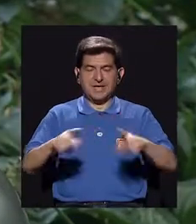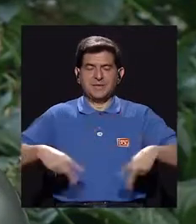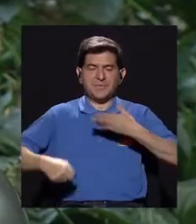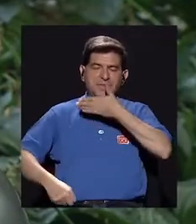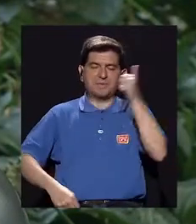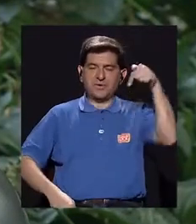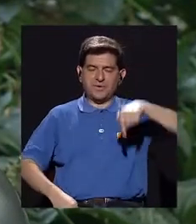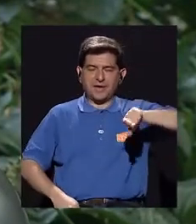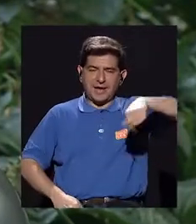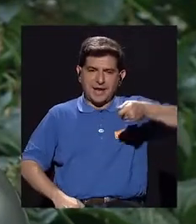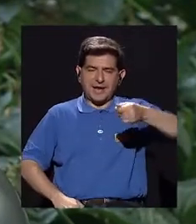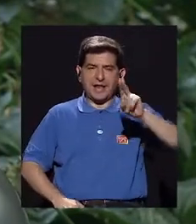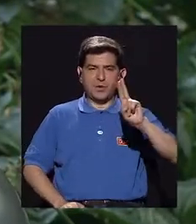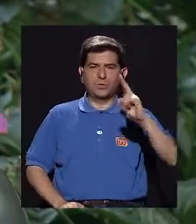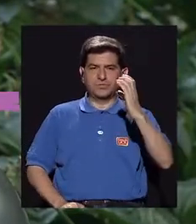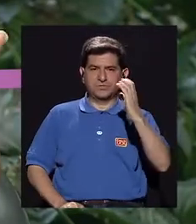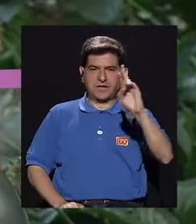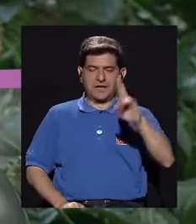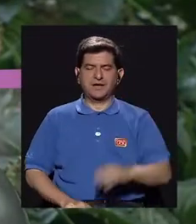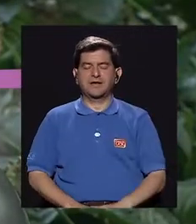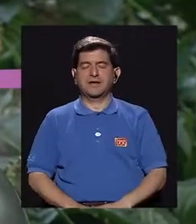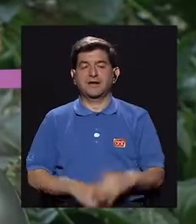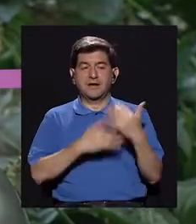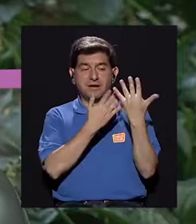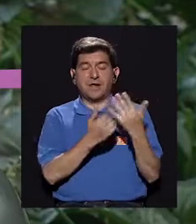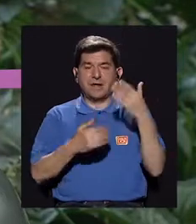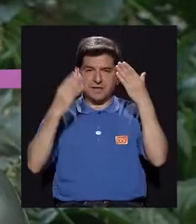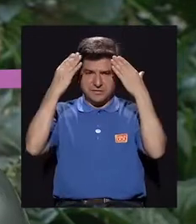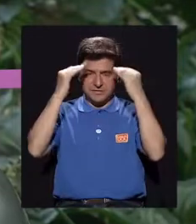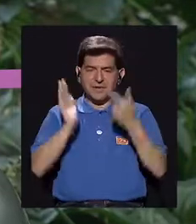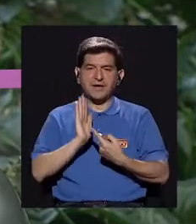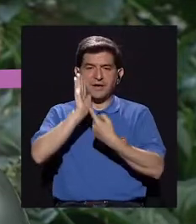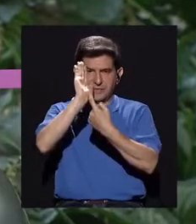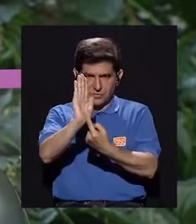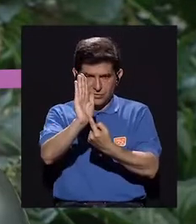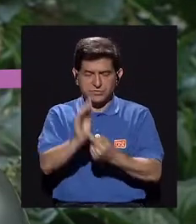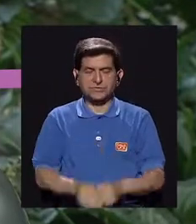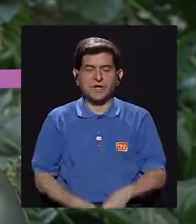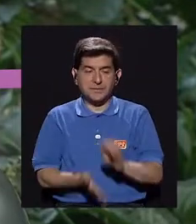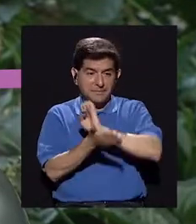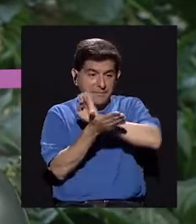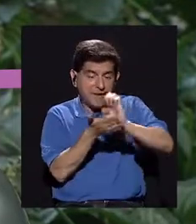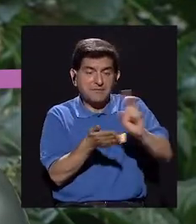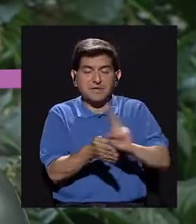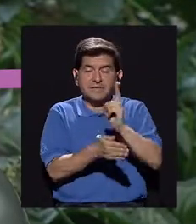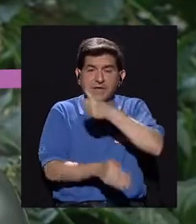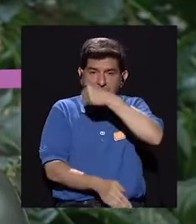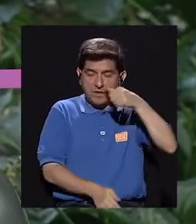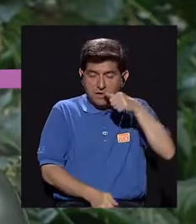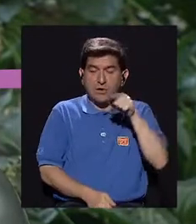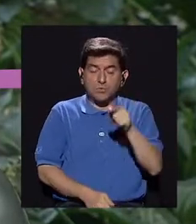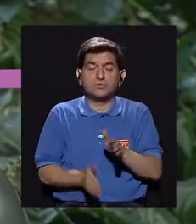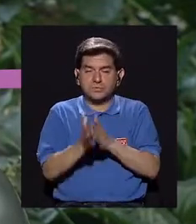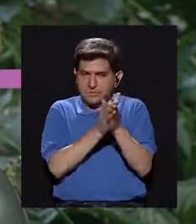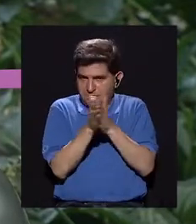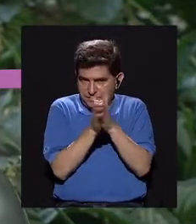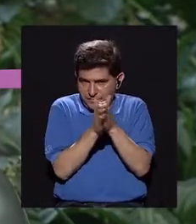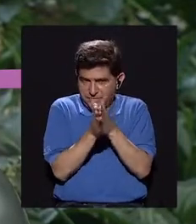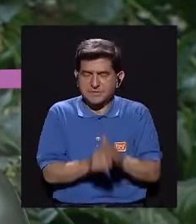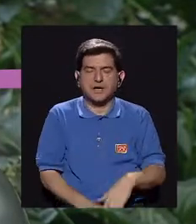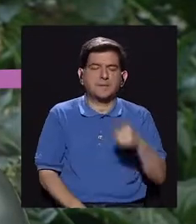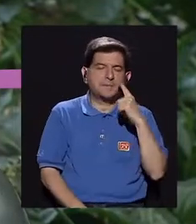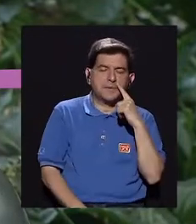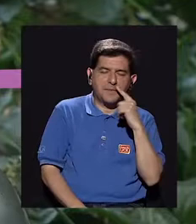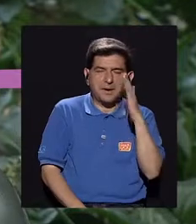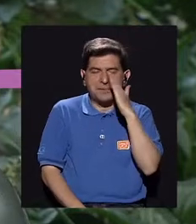Continuamos con más de Vivir Mejor aquí por su canal UCR y esperamos que esta información que le estamos brindando acerca de la prevención del uso de drogas sea de utilidad para